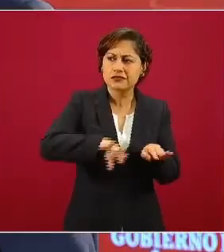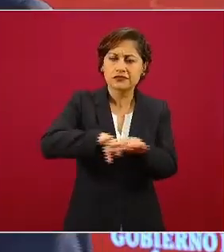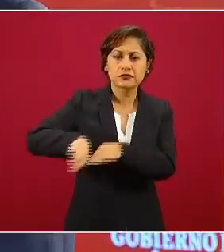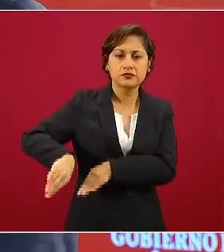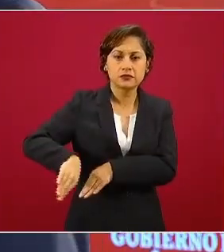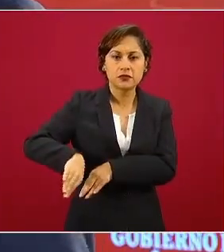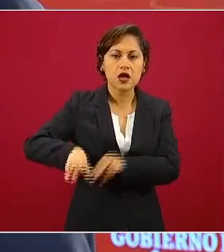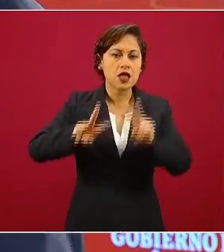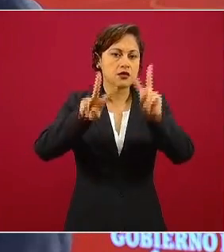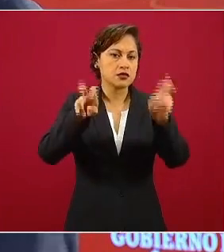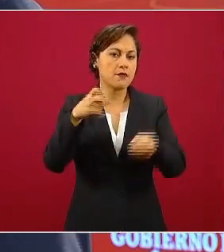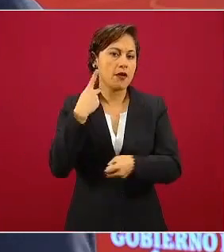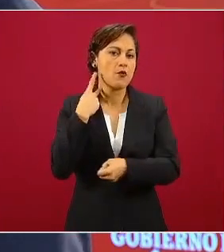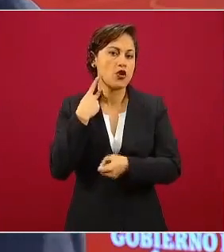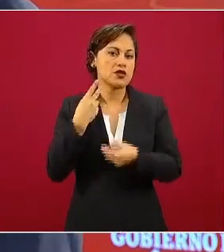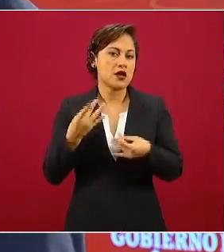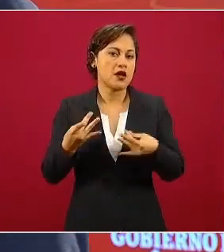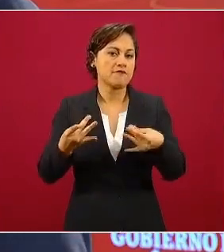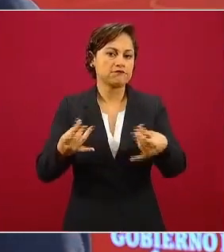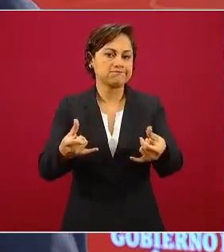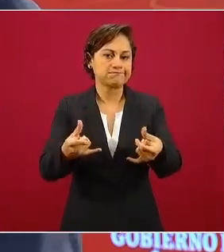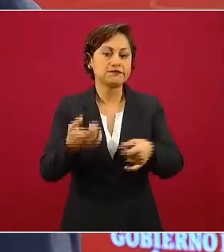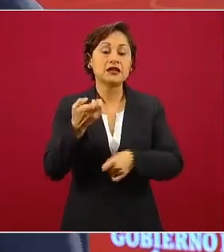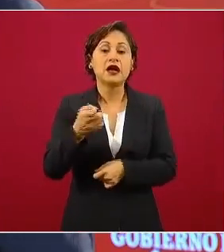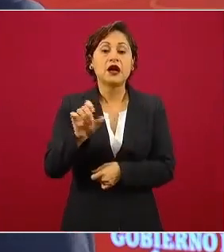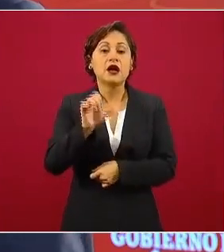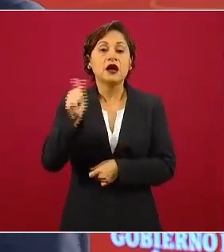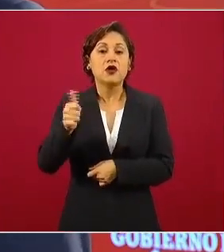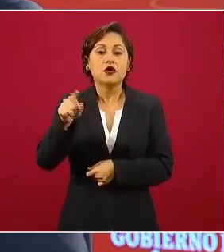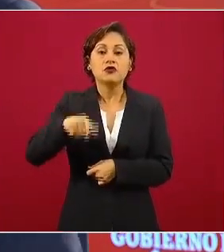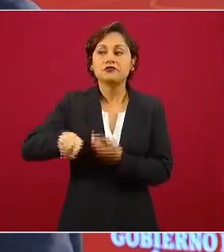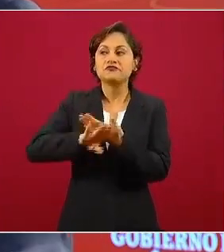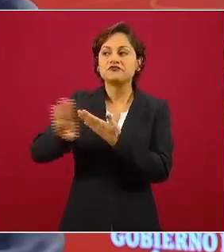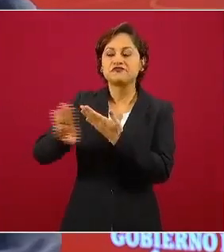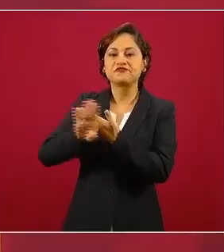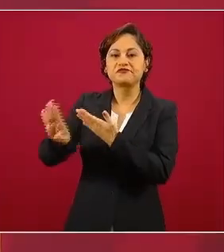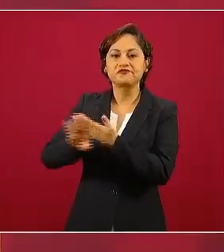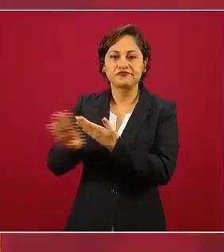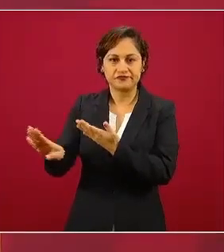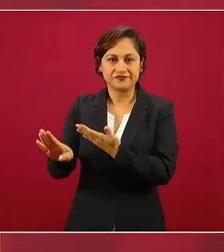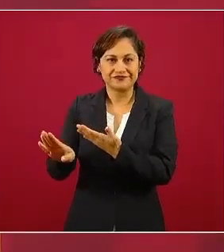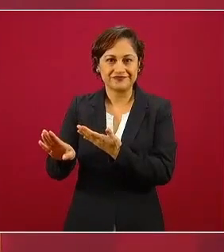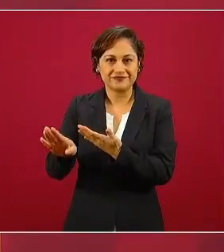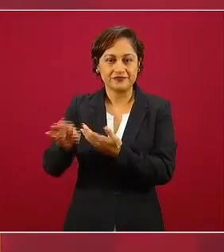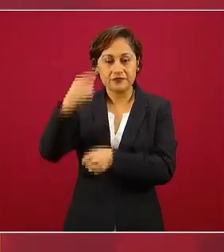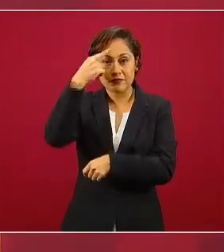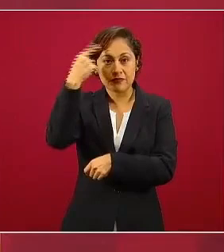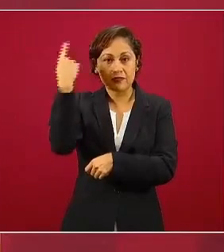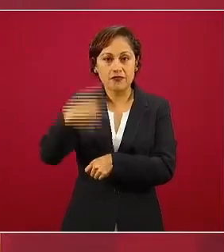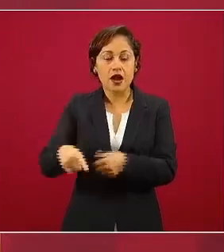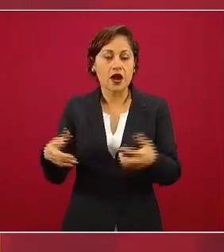imagínense, se inventó, entre otras cosas, para evitar la guerra.